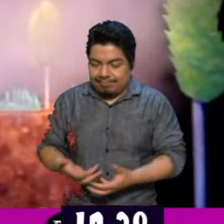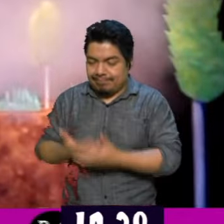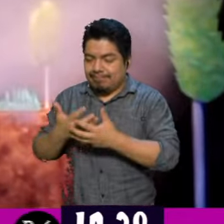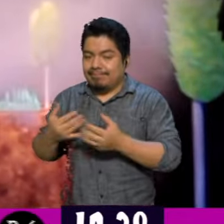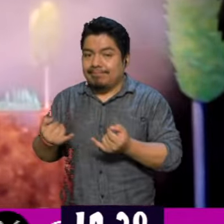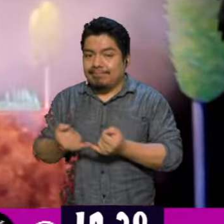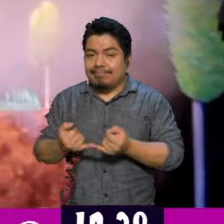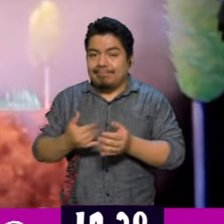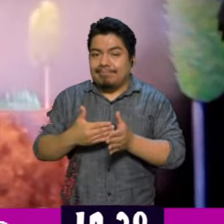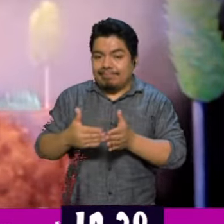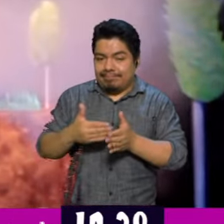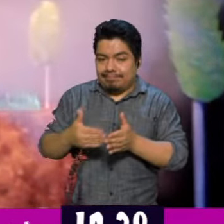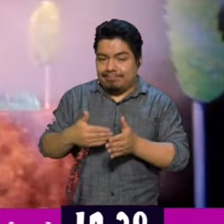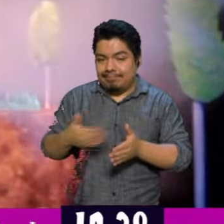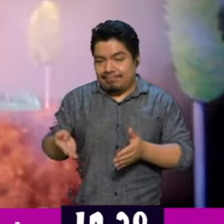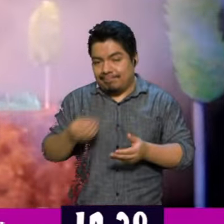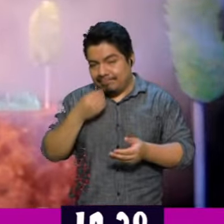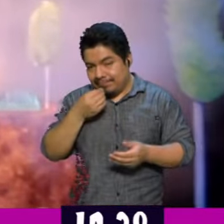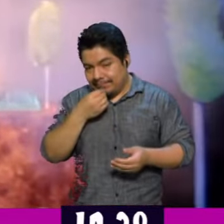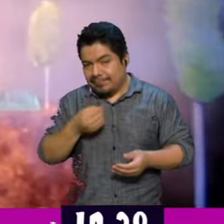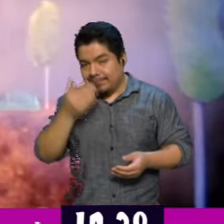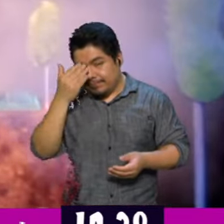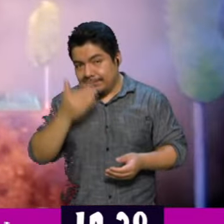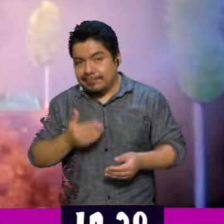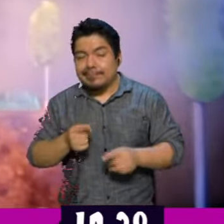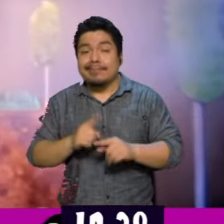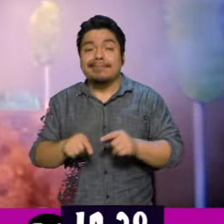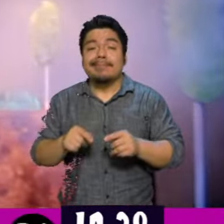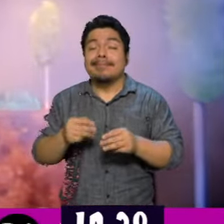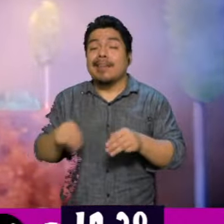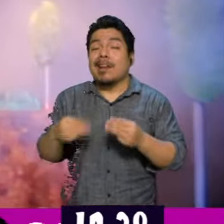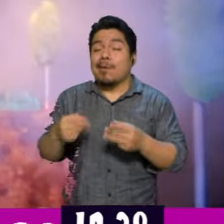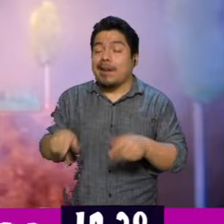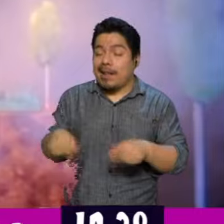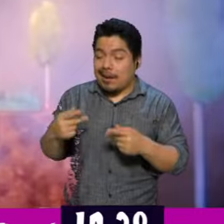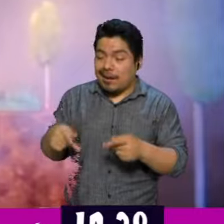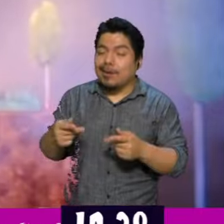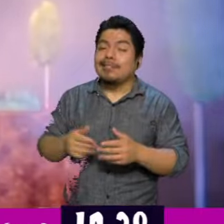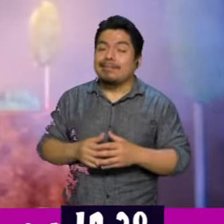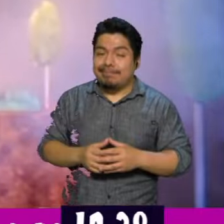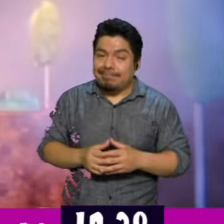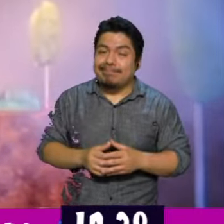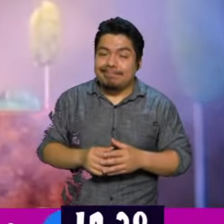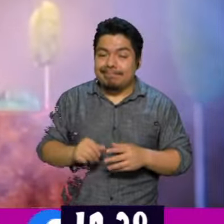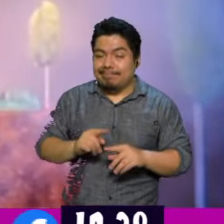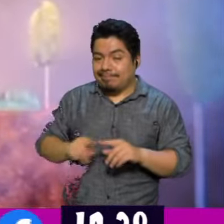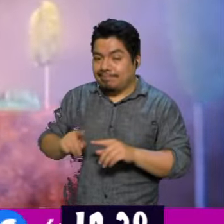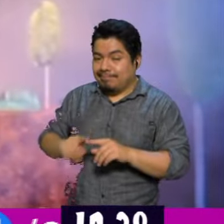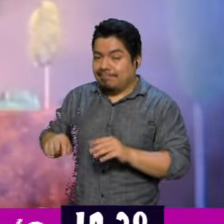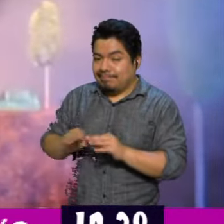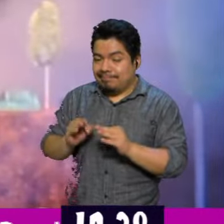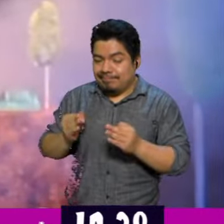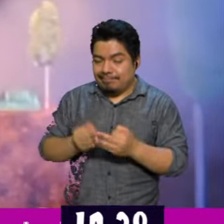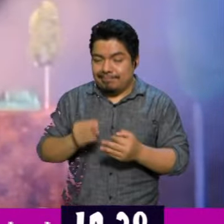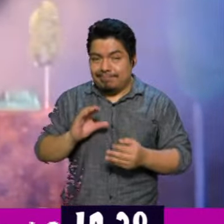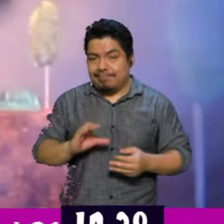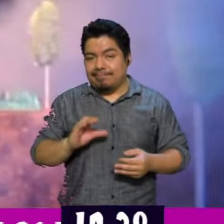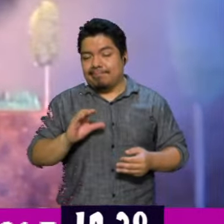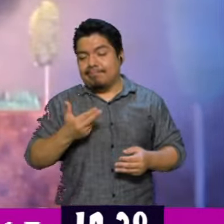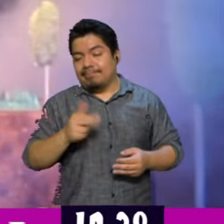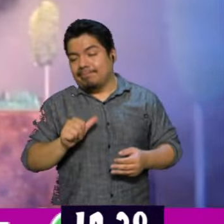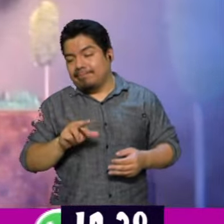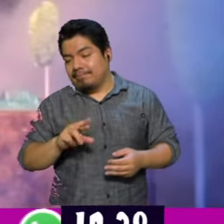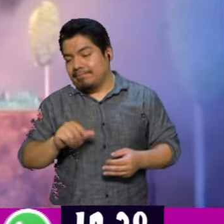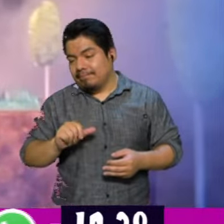cocinaban. Se comían. Ajá. Sí, yo en me acuerdo. Tlapique. Los vendían en los mercados. Sí. Y había tlapique de ajolote, exacto. No solo de charal. Y ha habido